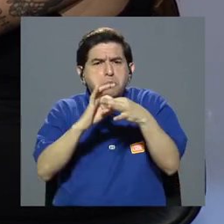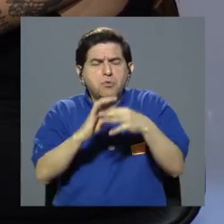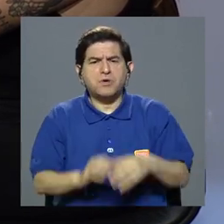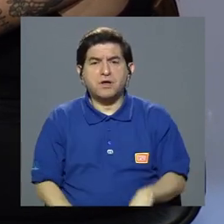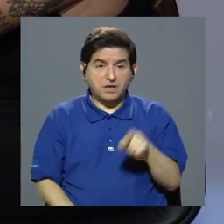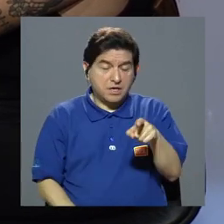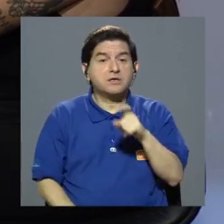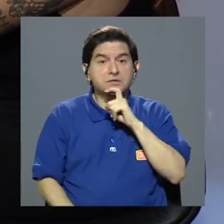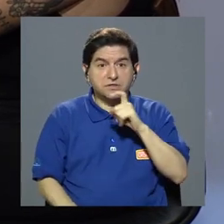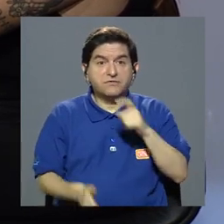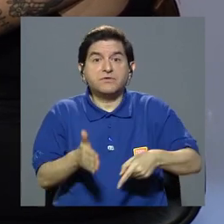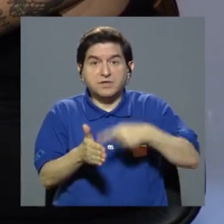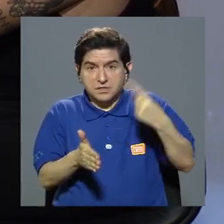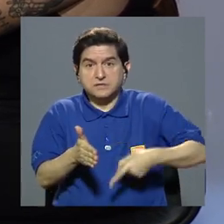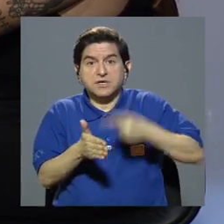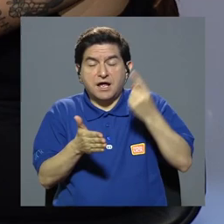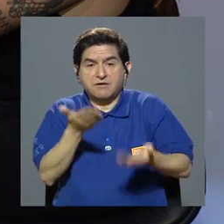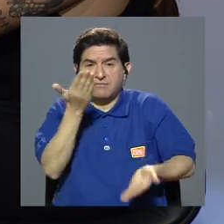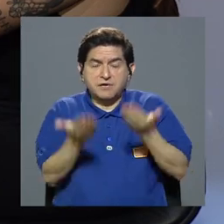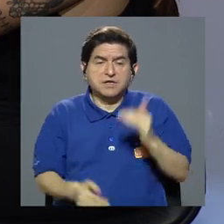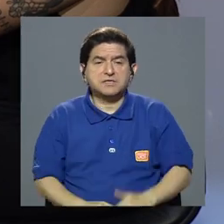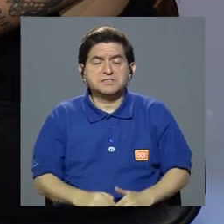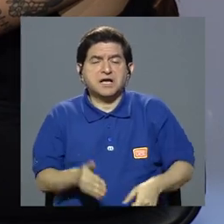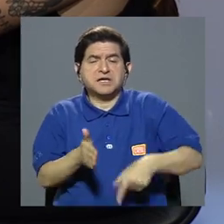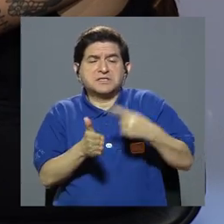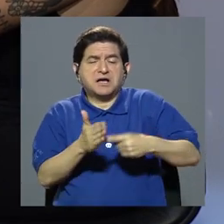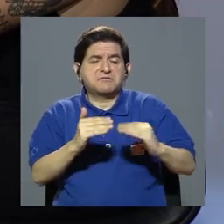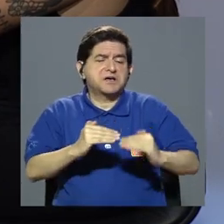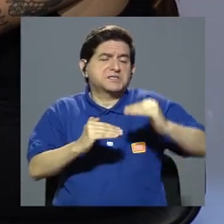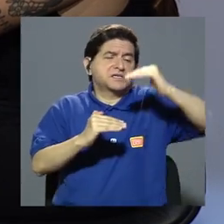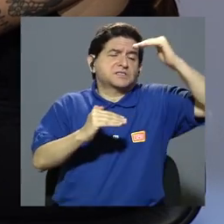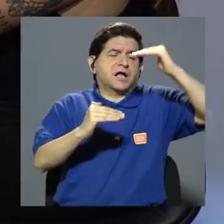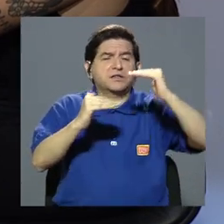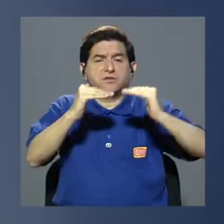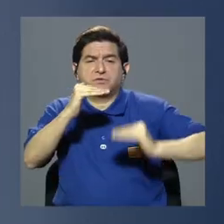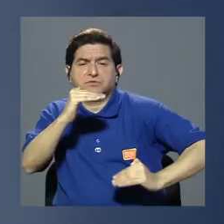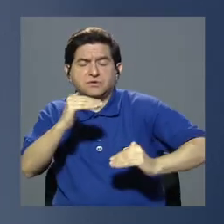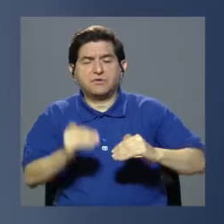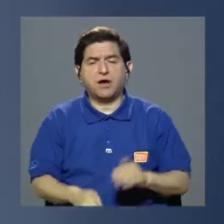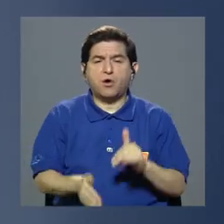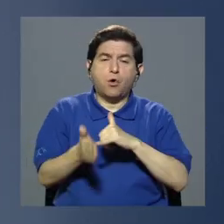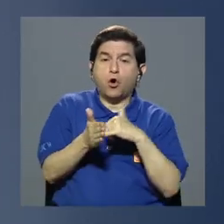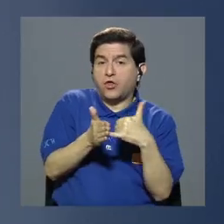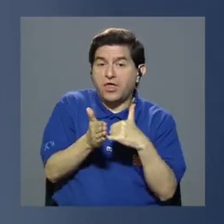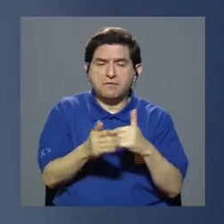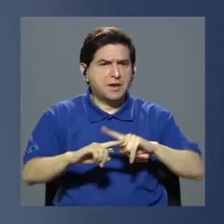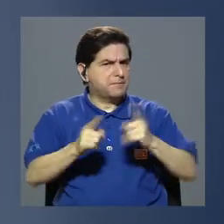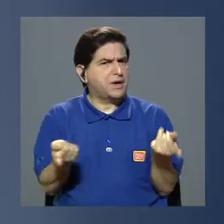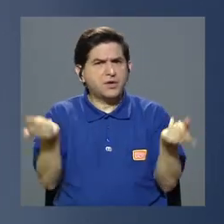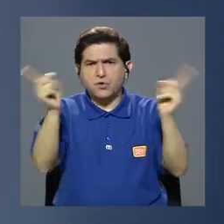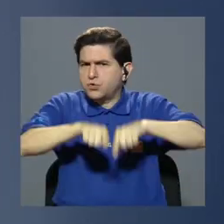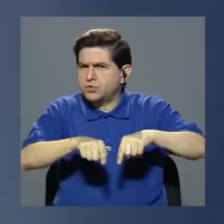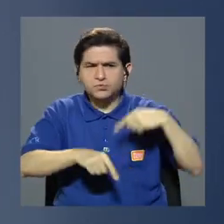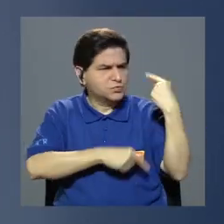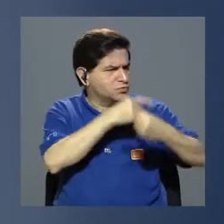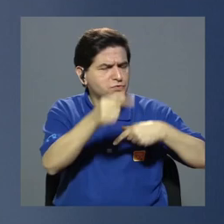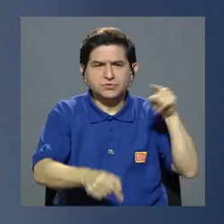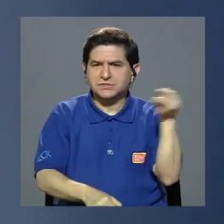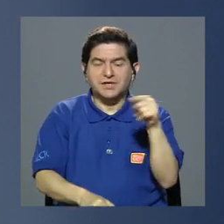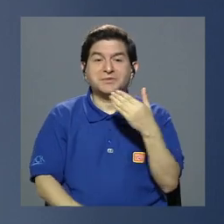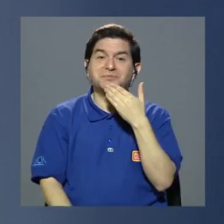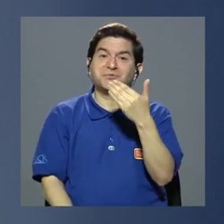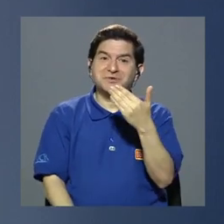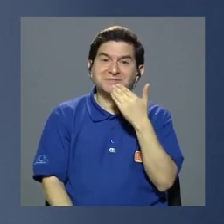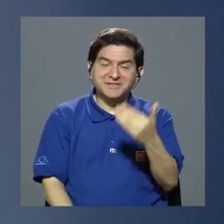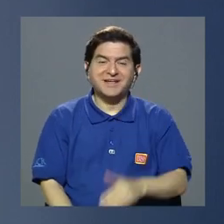eso es difícil no poder que ahí podría haber un punto alto en alguna parte y un punto débil y eso no sucede en generación z